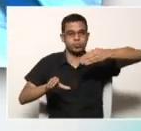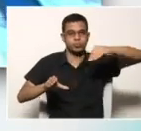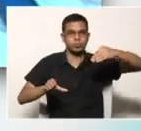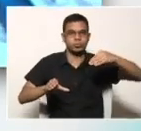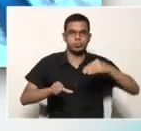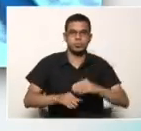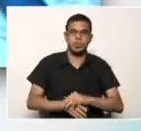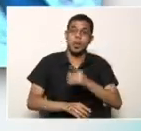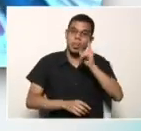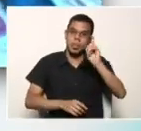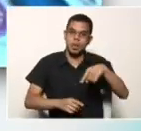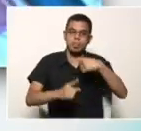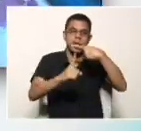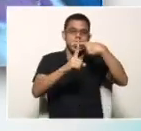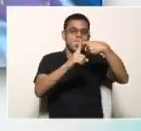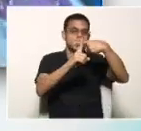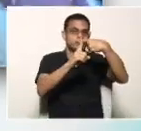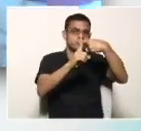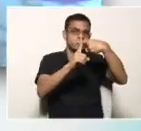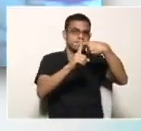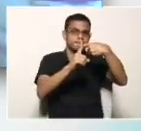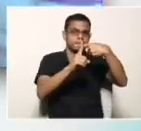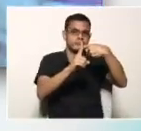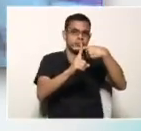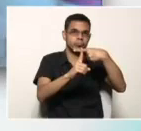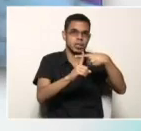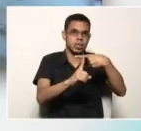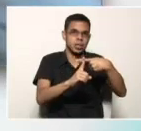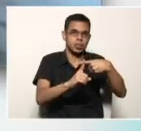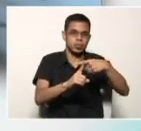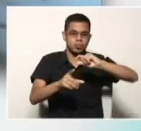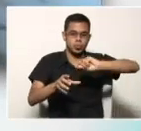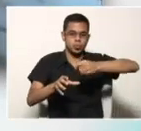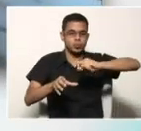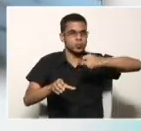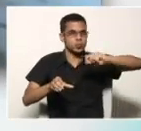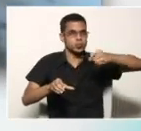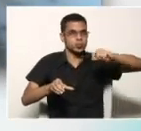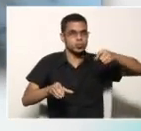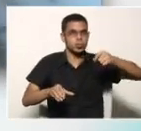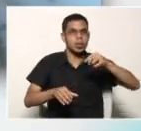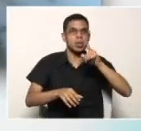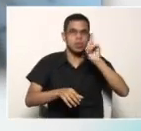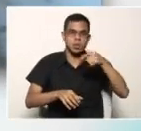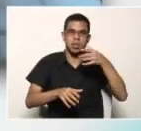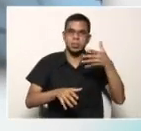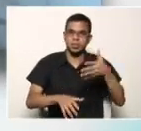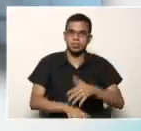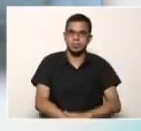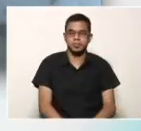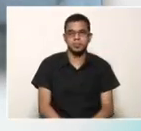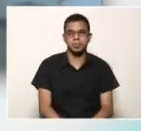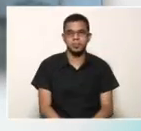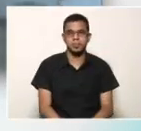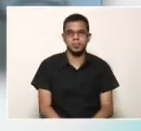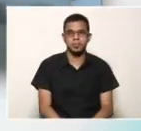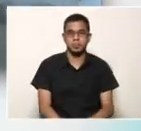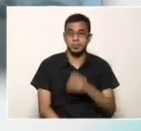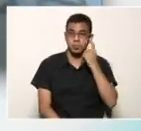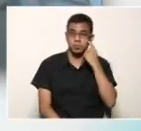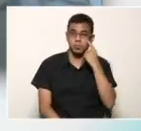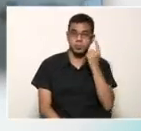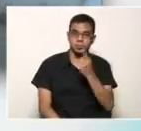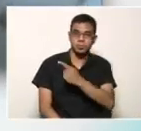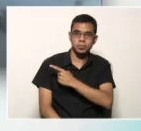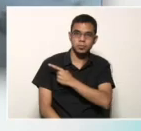cruz o estría, que también la conocen así. Les voy a mostrar una serie de destornilladores que les pueden servir de guía para cuando